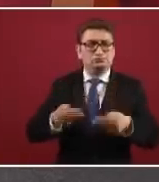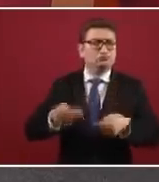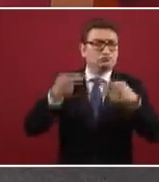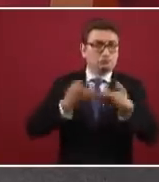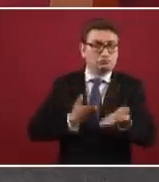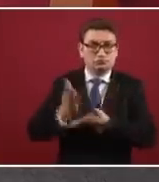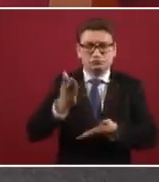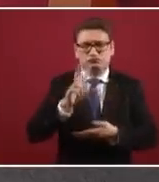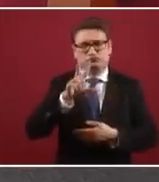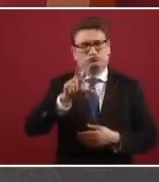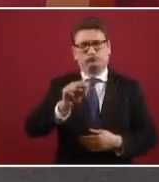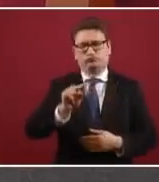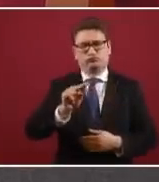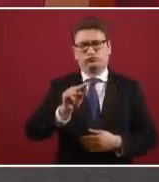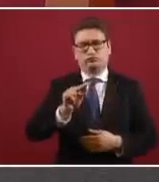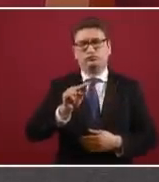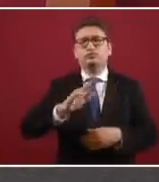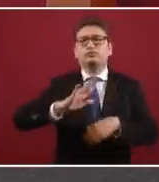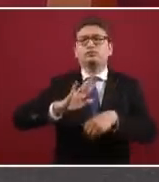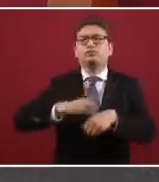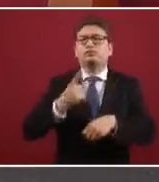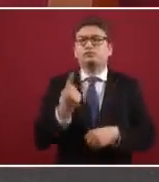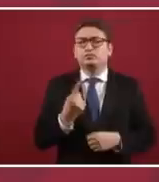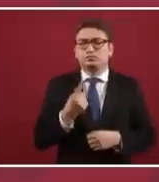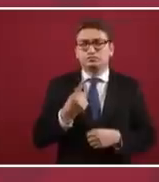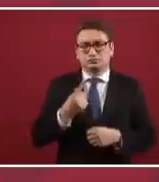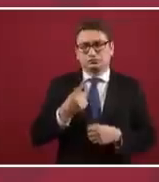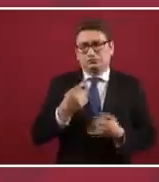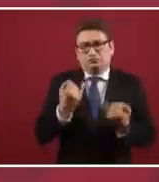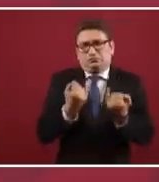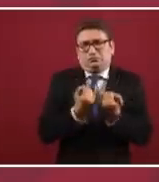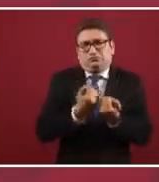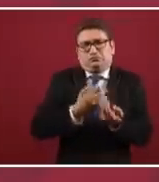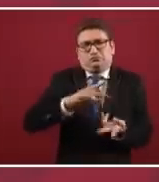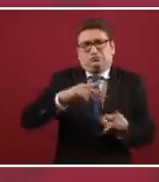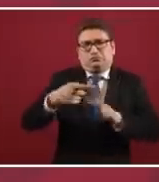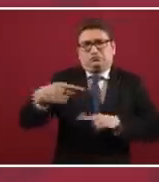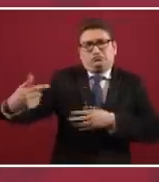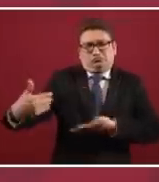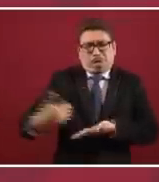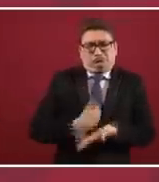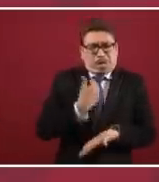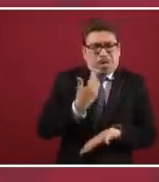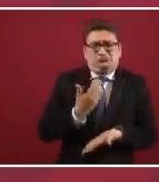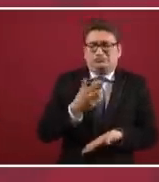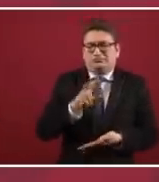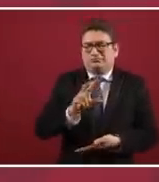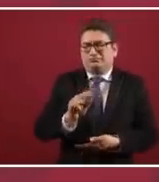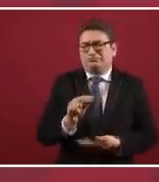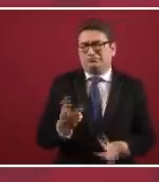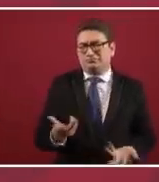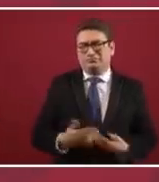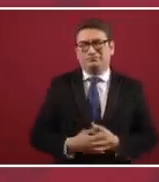queremos que nadie intervenga en los asuntos internos de México.